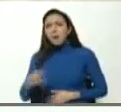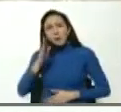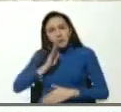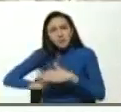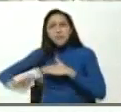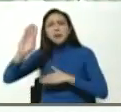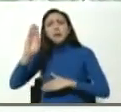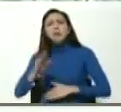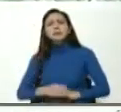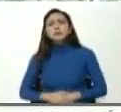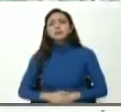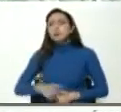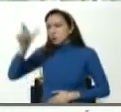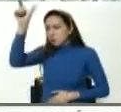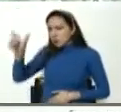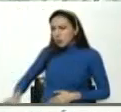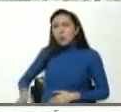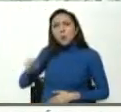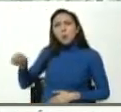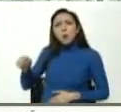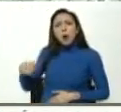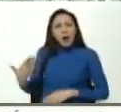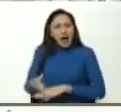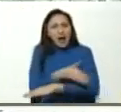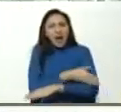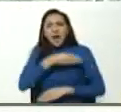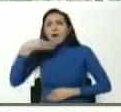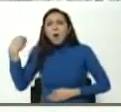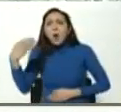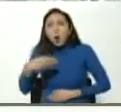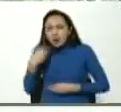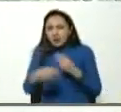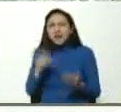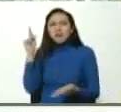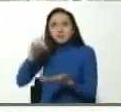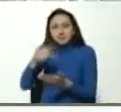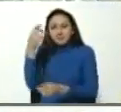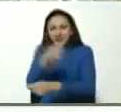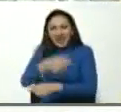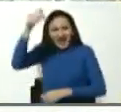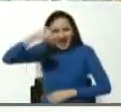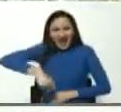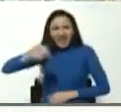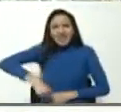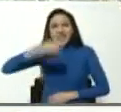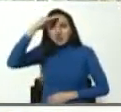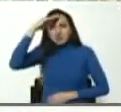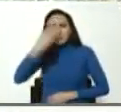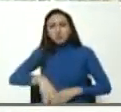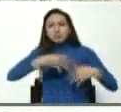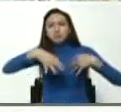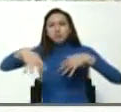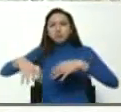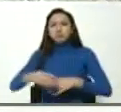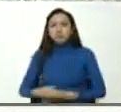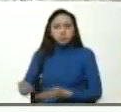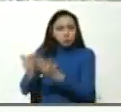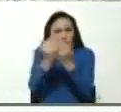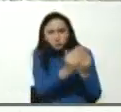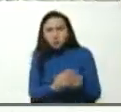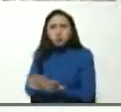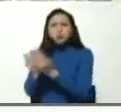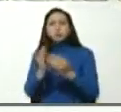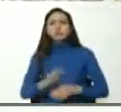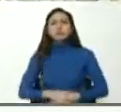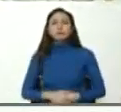a ese muchacho que temprana edad entró a esta academia militar y que cosas